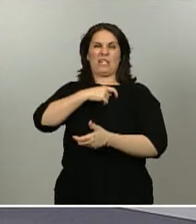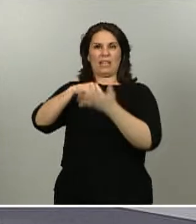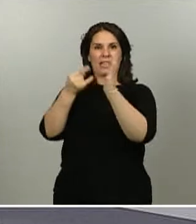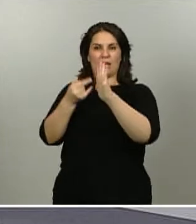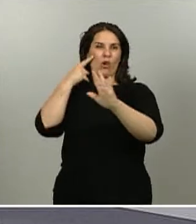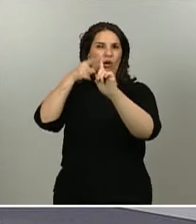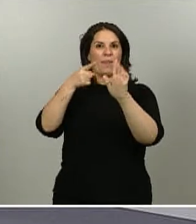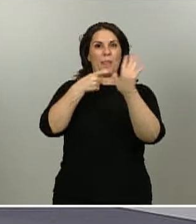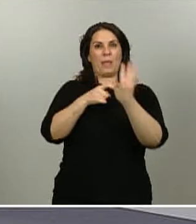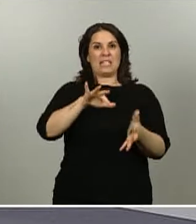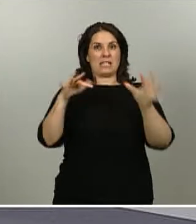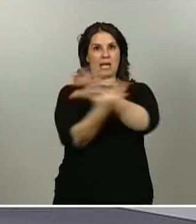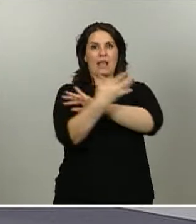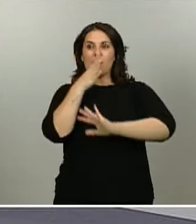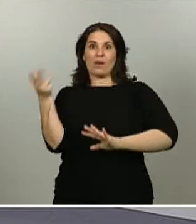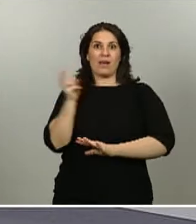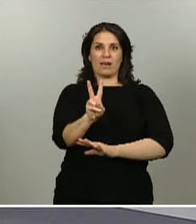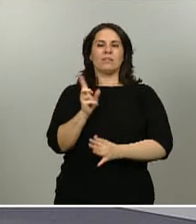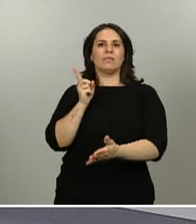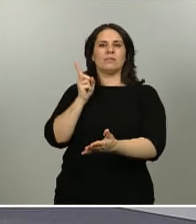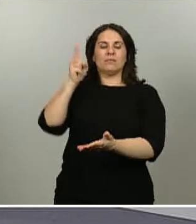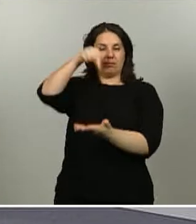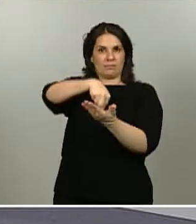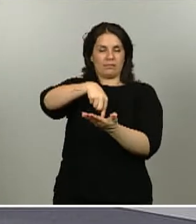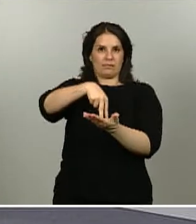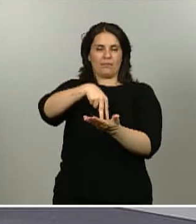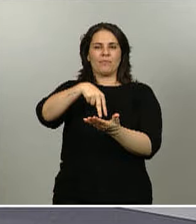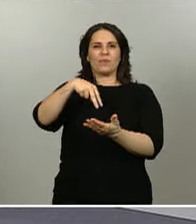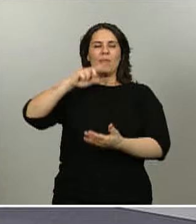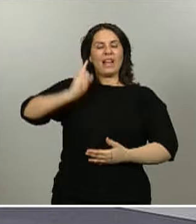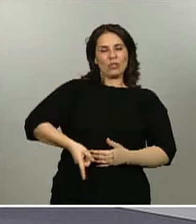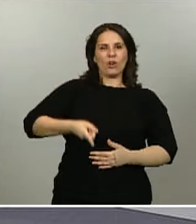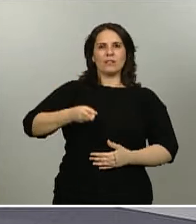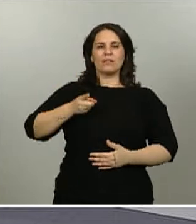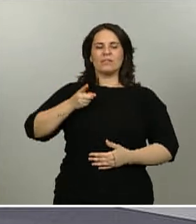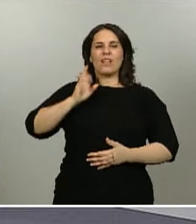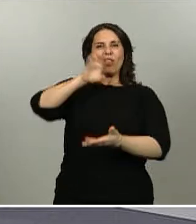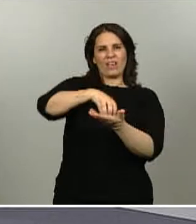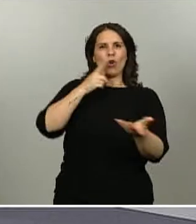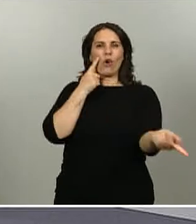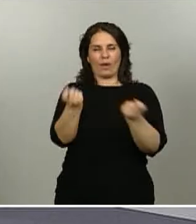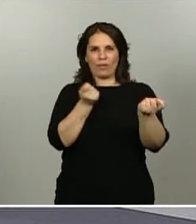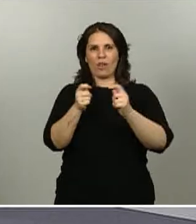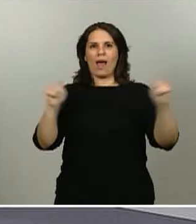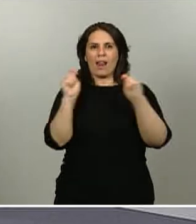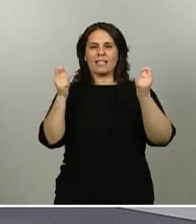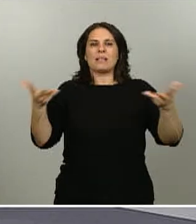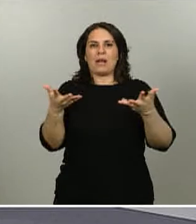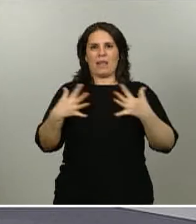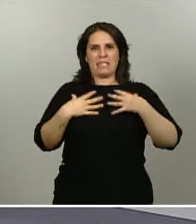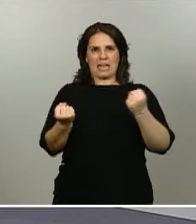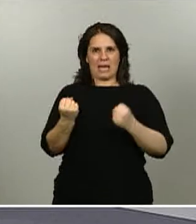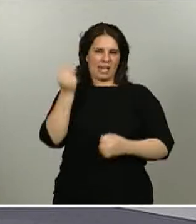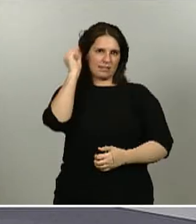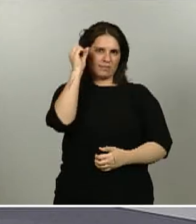que ofrece, con la actualización de los datos sanitarios de cada día, el director del Centro de Coordinación de Alertas y Emergencias Sanitarias, el doctor Fernando Simón.